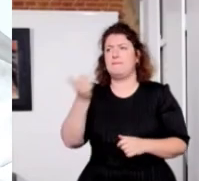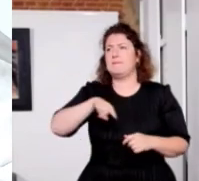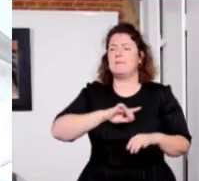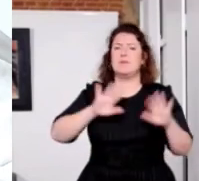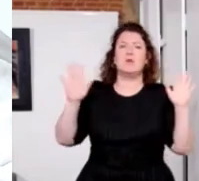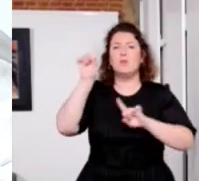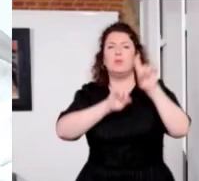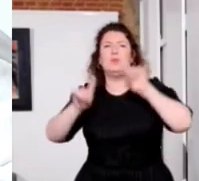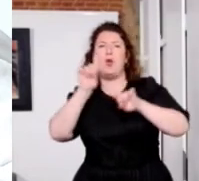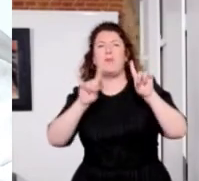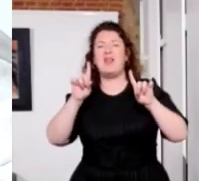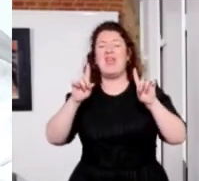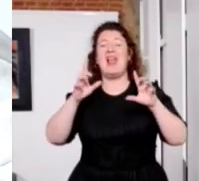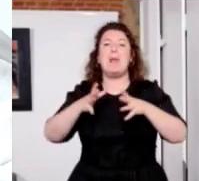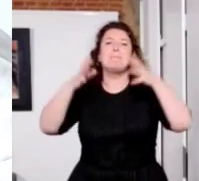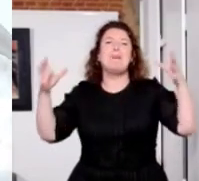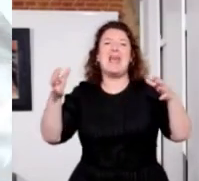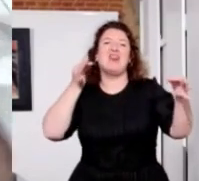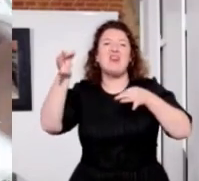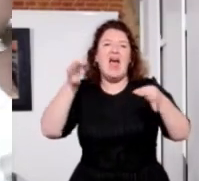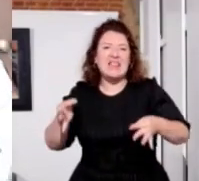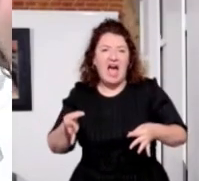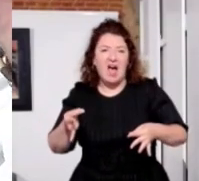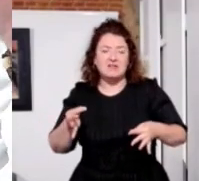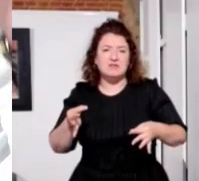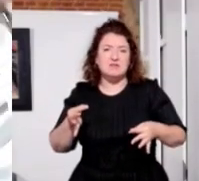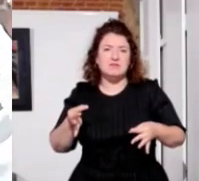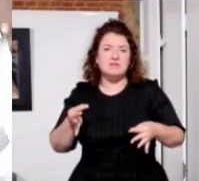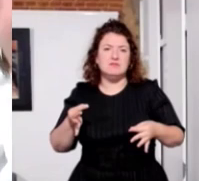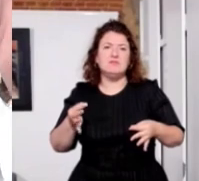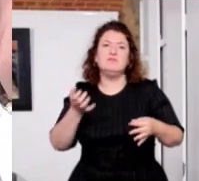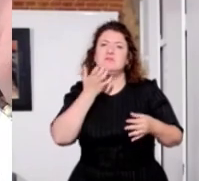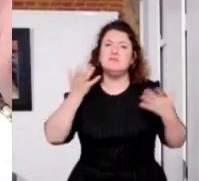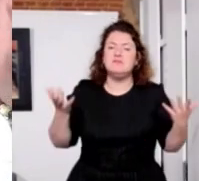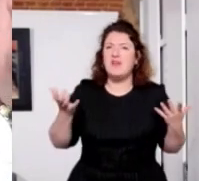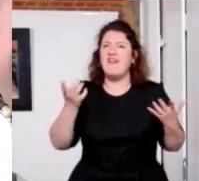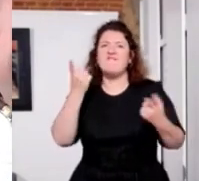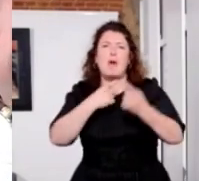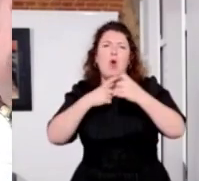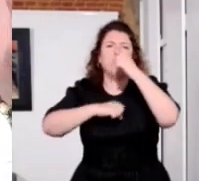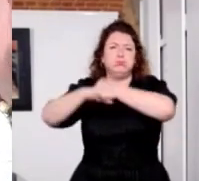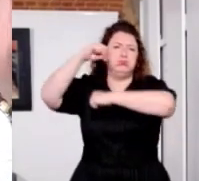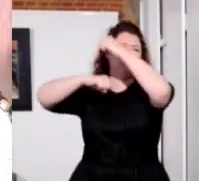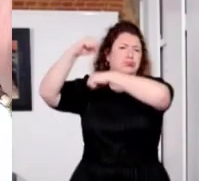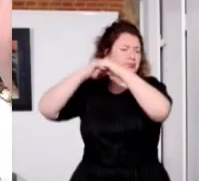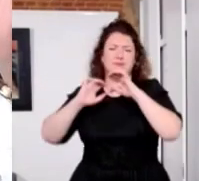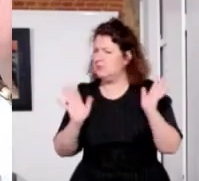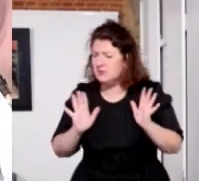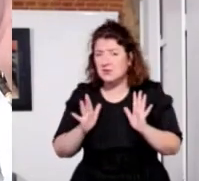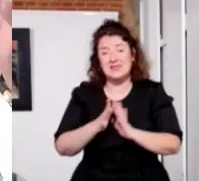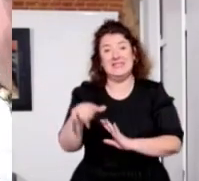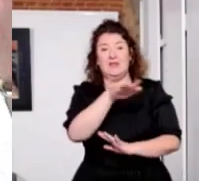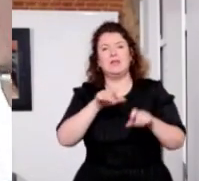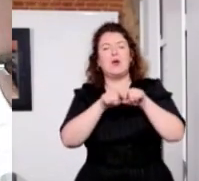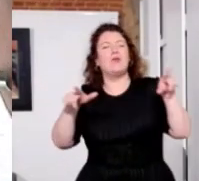problema del Big Data, donde acumulamos mucha información de lo que sea, sino que la Volunteca sea un Smart